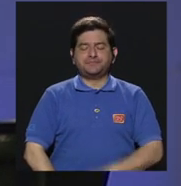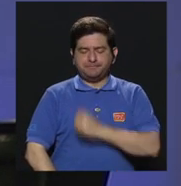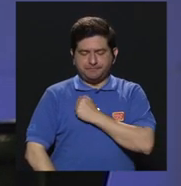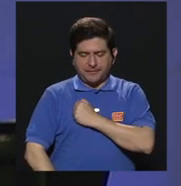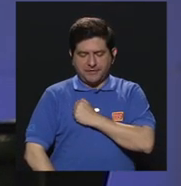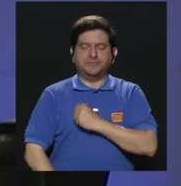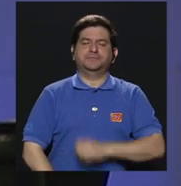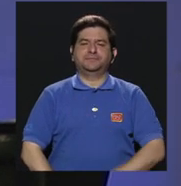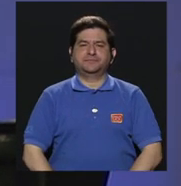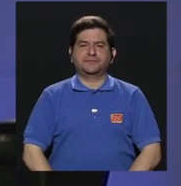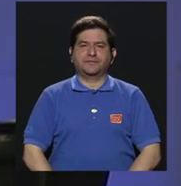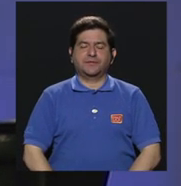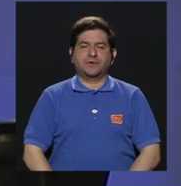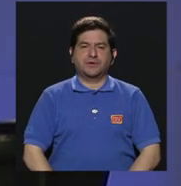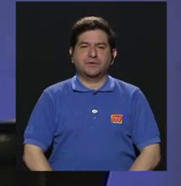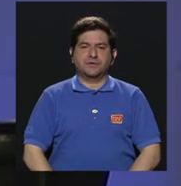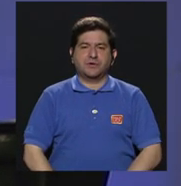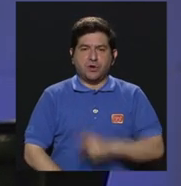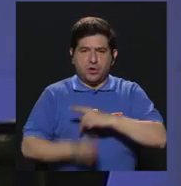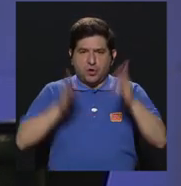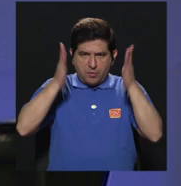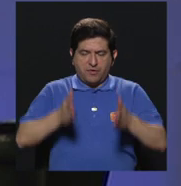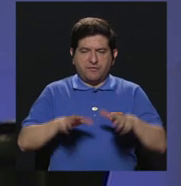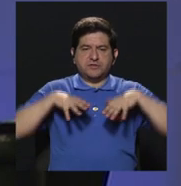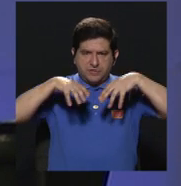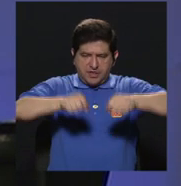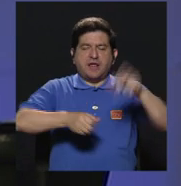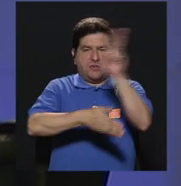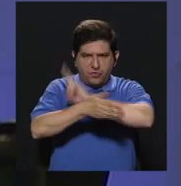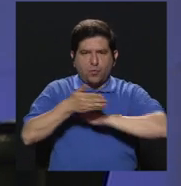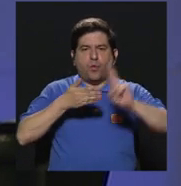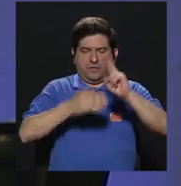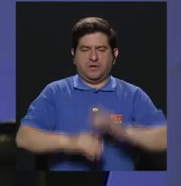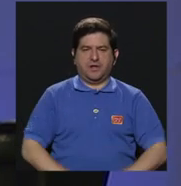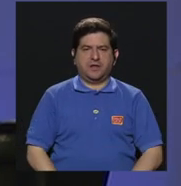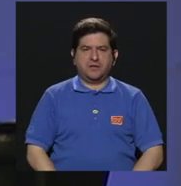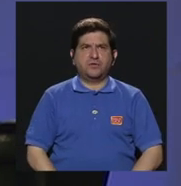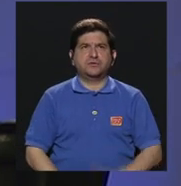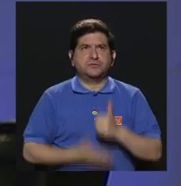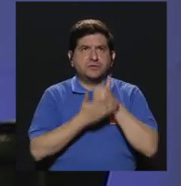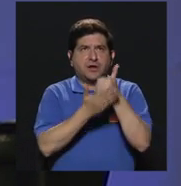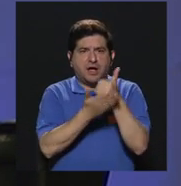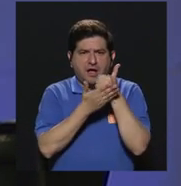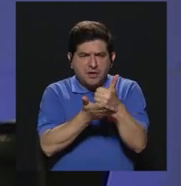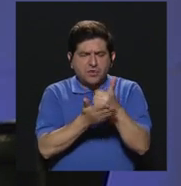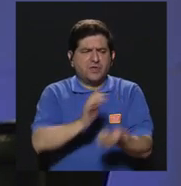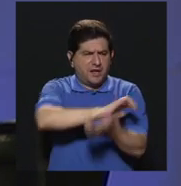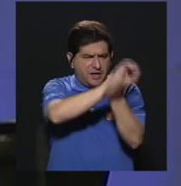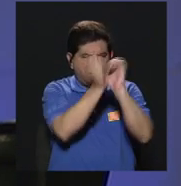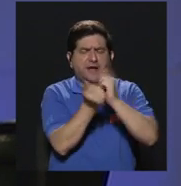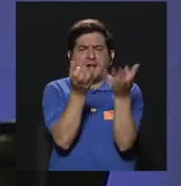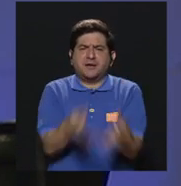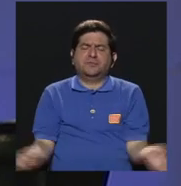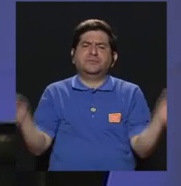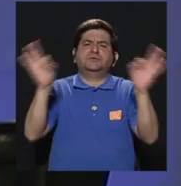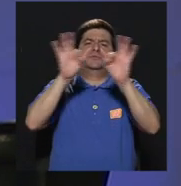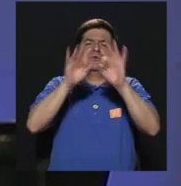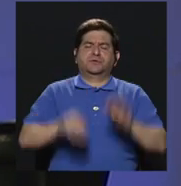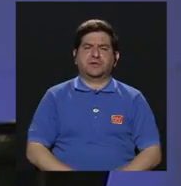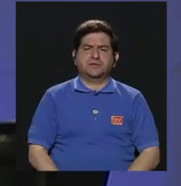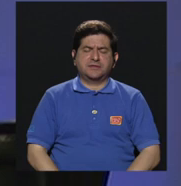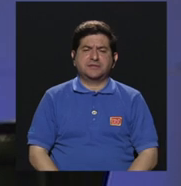Disculpen. Las y los profesionales graduados de nuestra universidad han contribuido con grandes cambios sustantivos